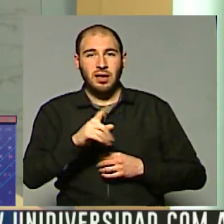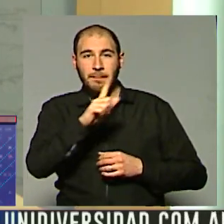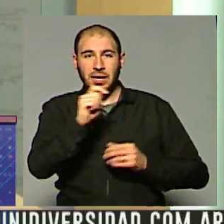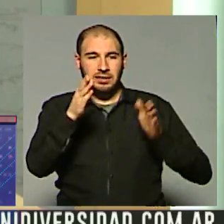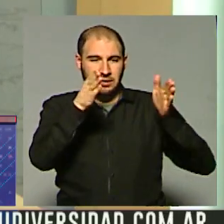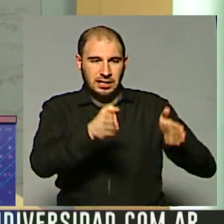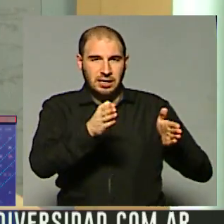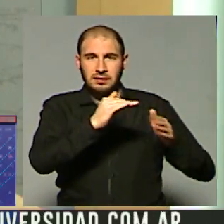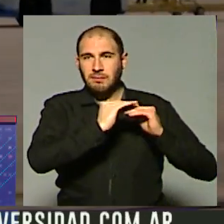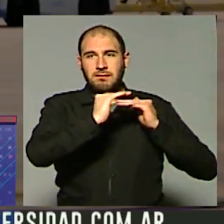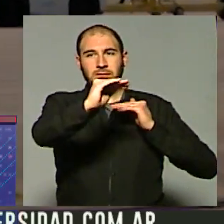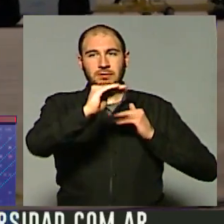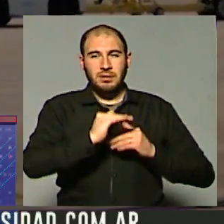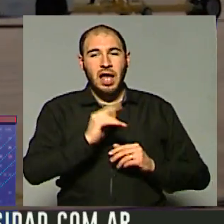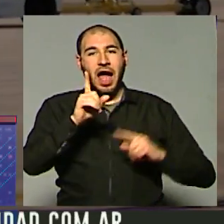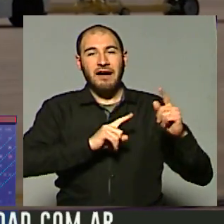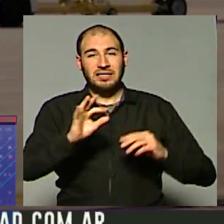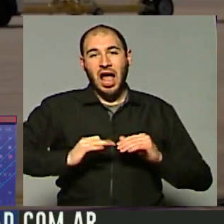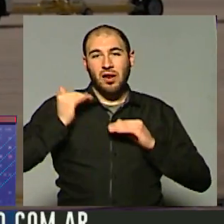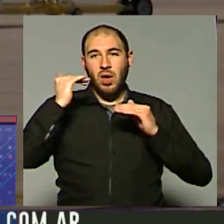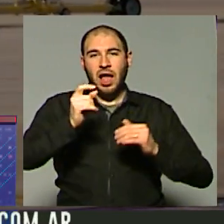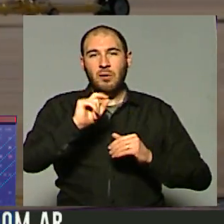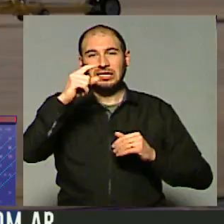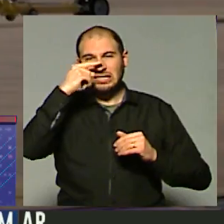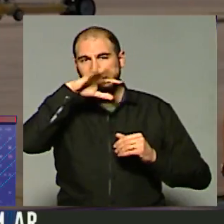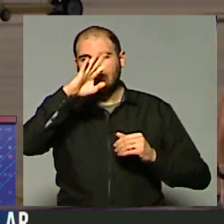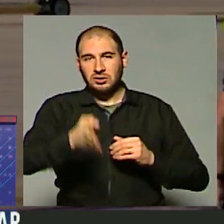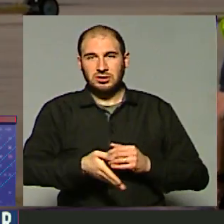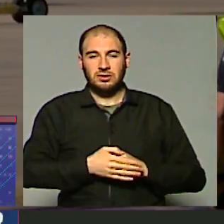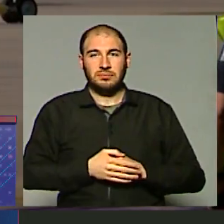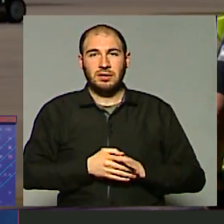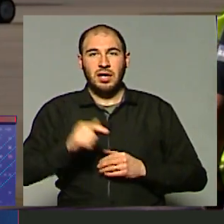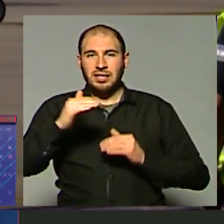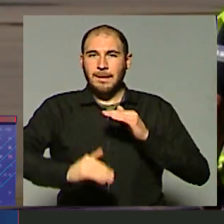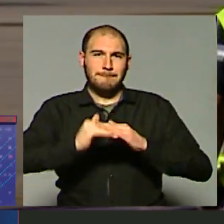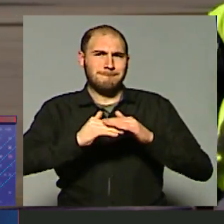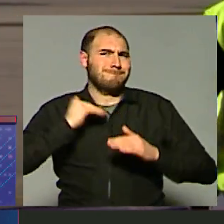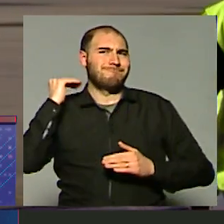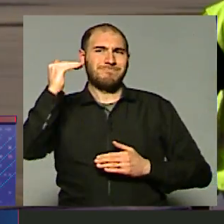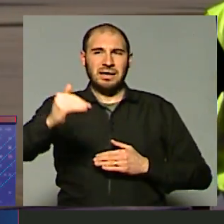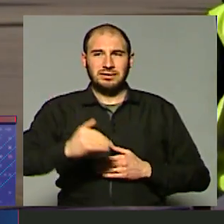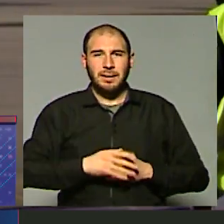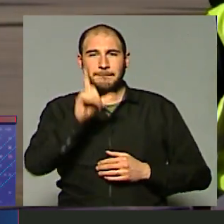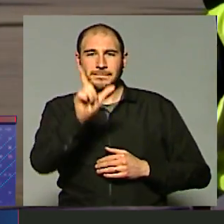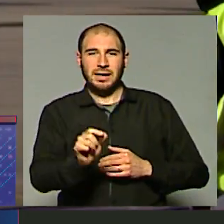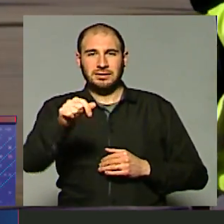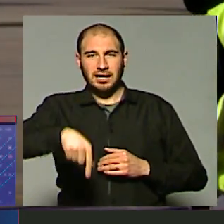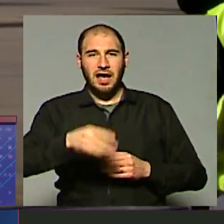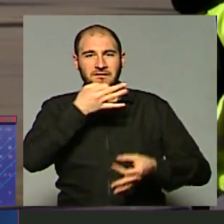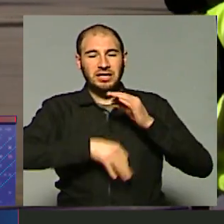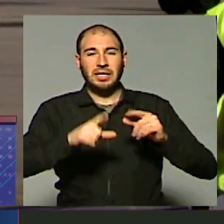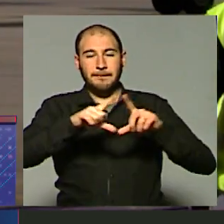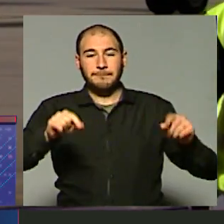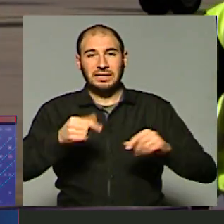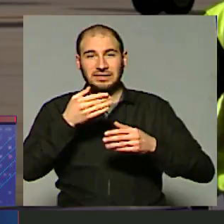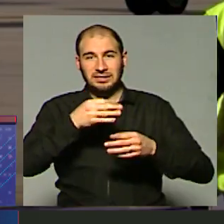meses sumamente estacionales, por ahí interanualmente crecían al 7%. Es un récord para nuestro país la venta de pasajes